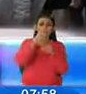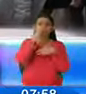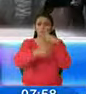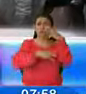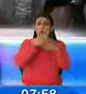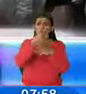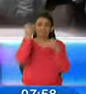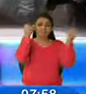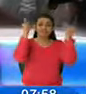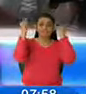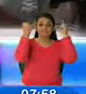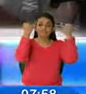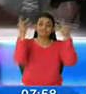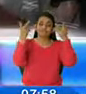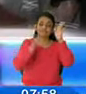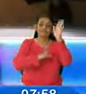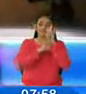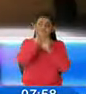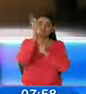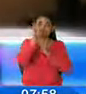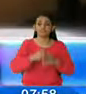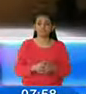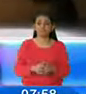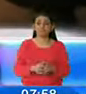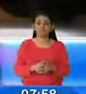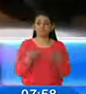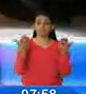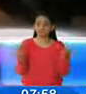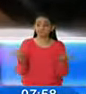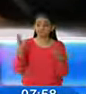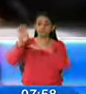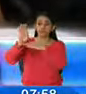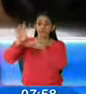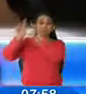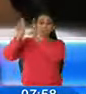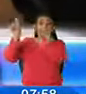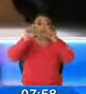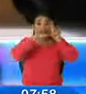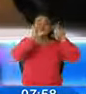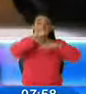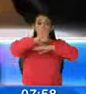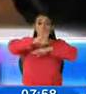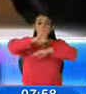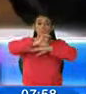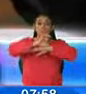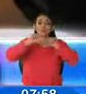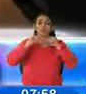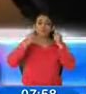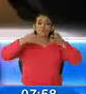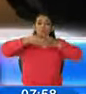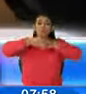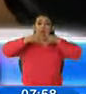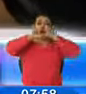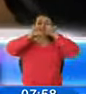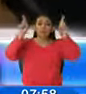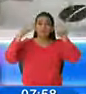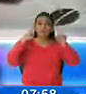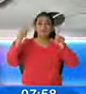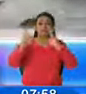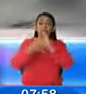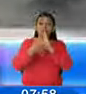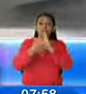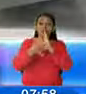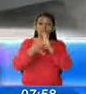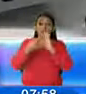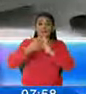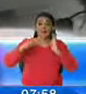sus innovaciones y desarrollos. Las dos empresas ecuatorianas son parte de un selecto grupo de firmas tecnológicas.